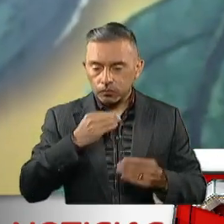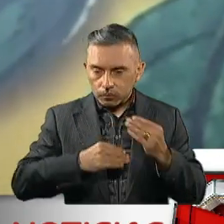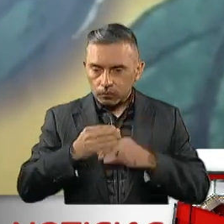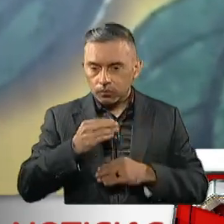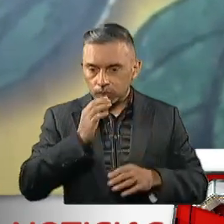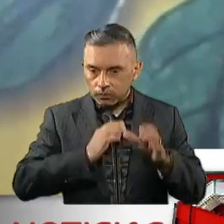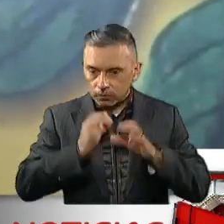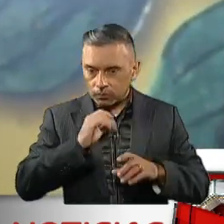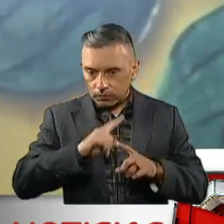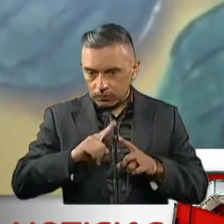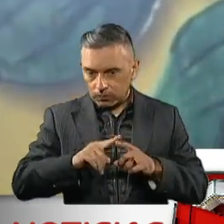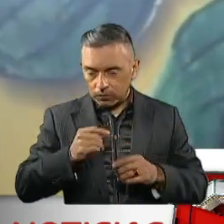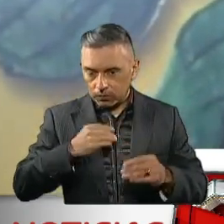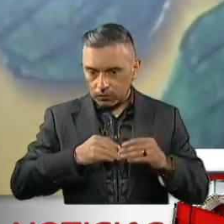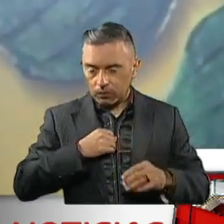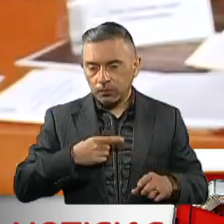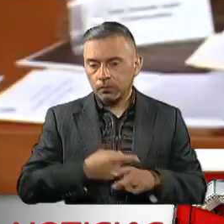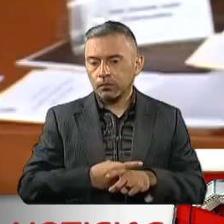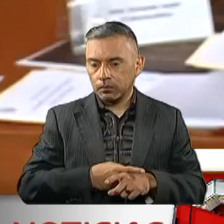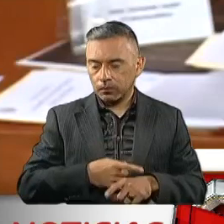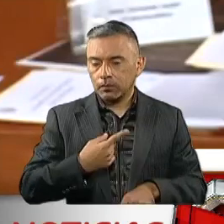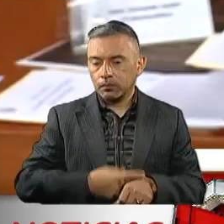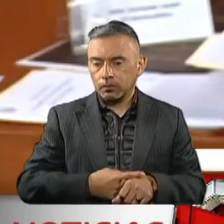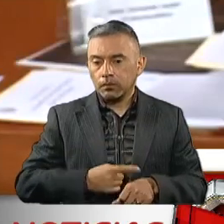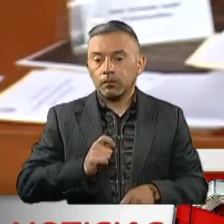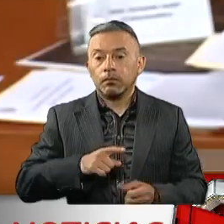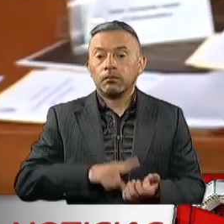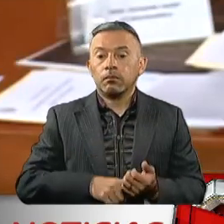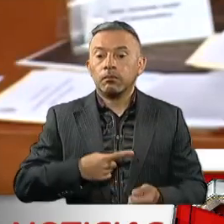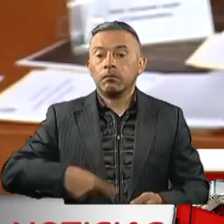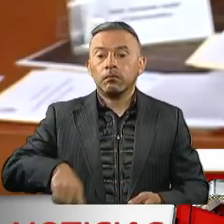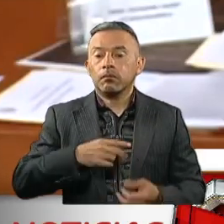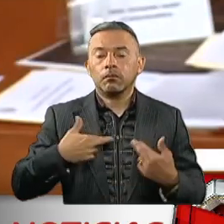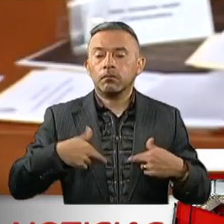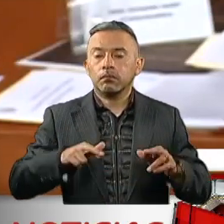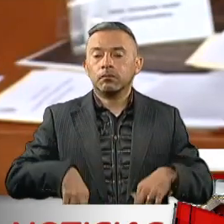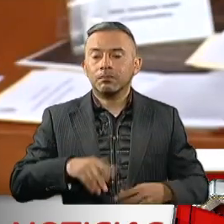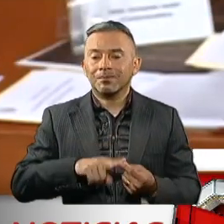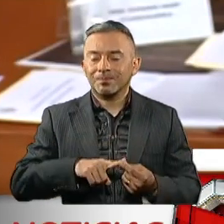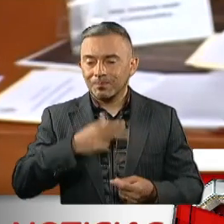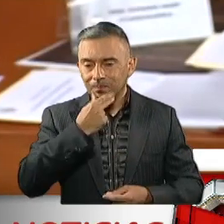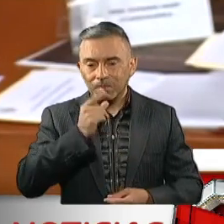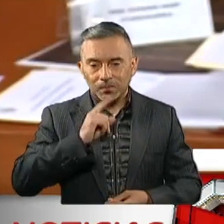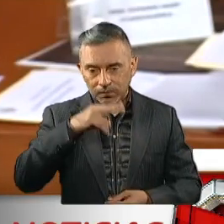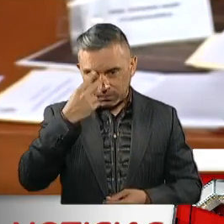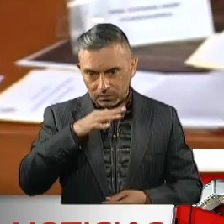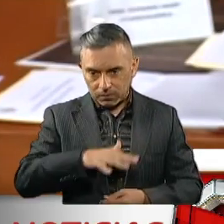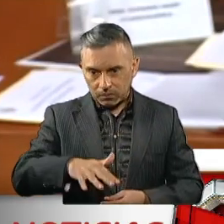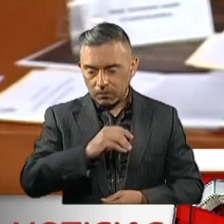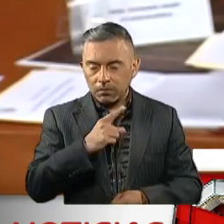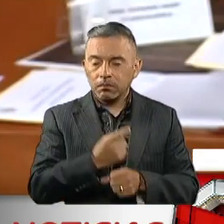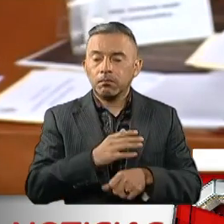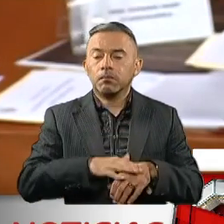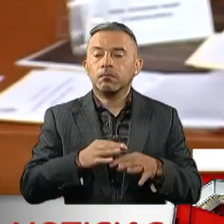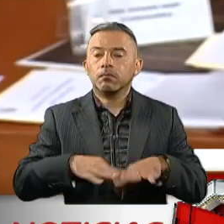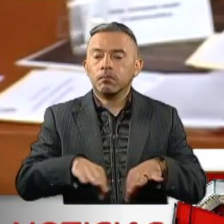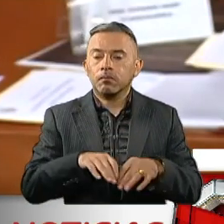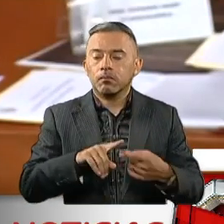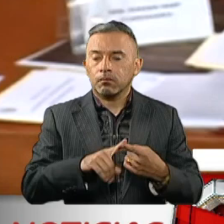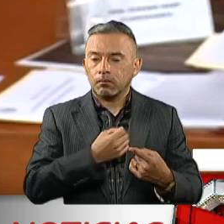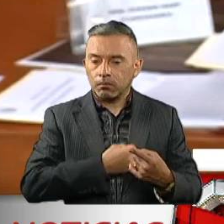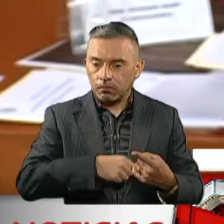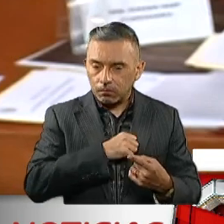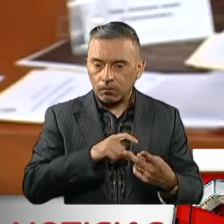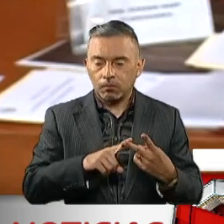procesados. Nosotros representamos a las y los mexicanos y que el interés público es la salud, es la vida, es